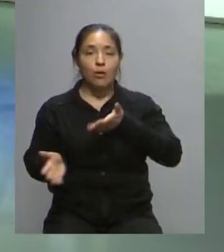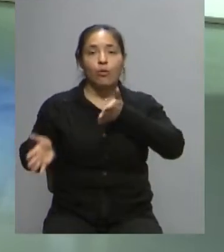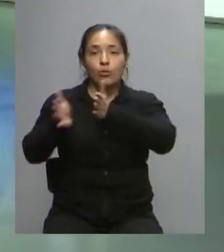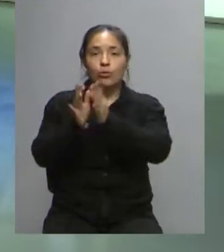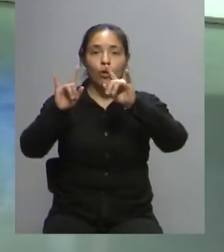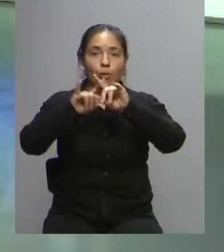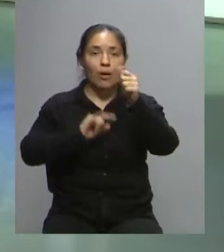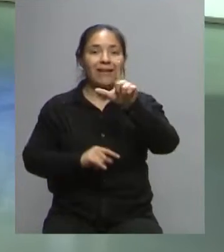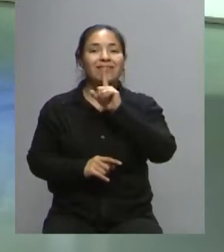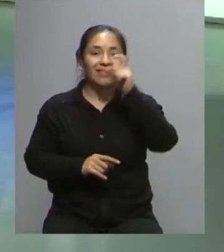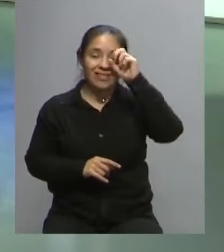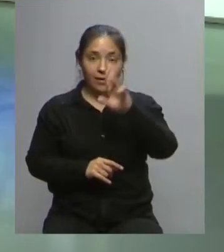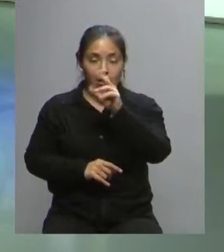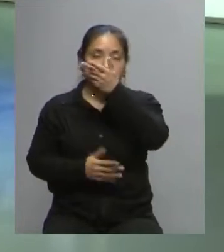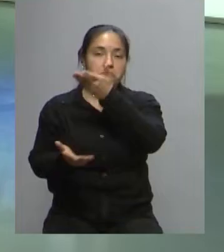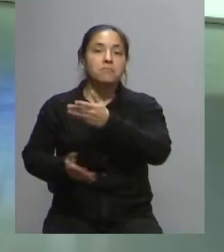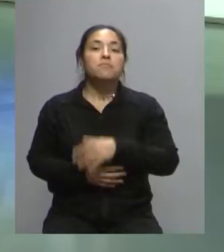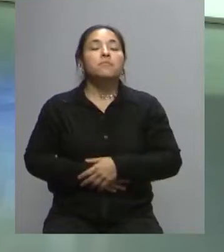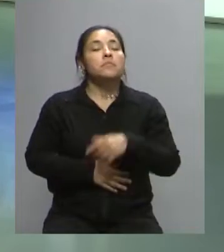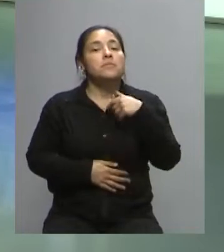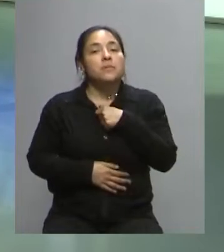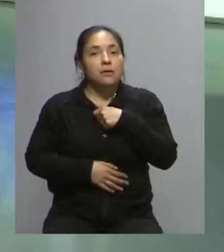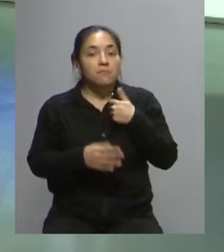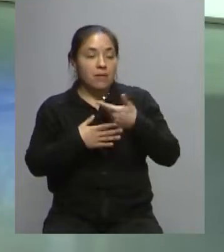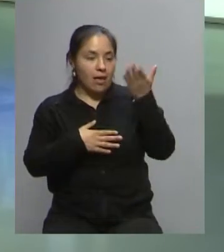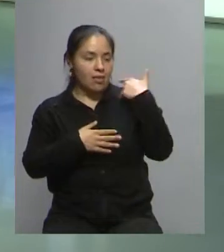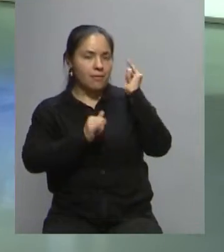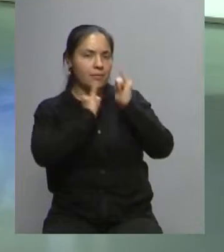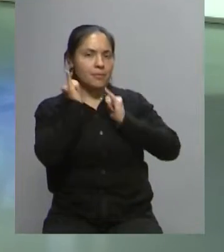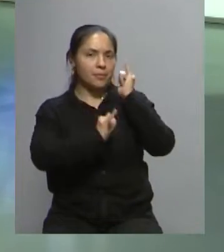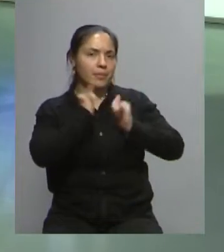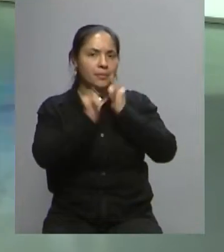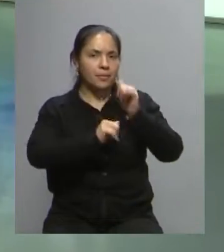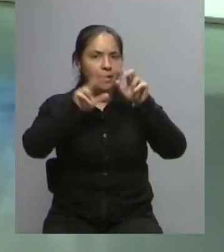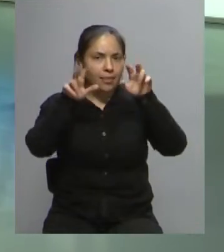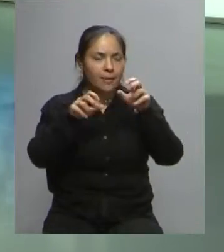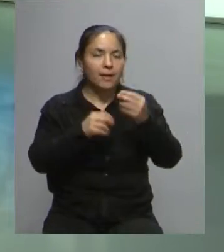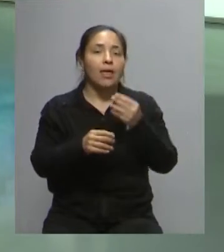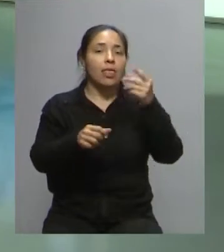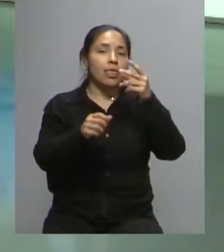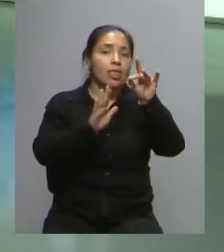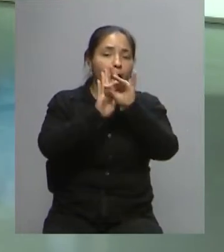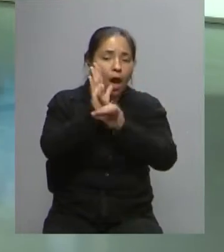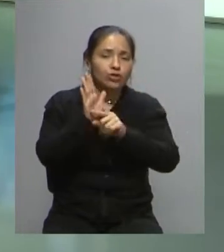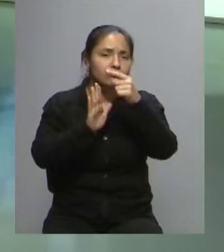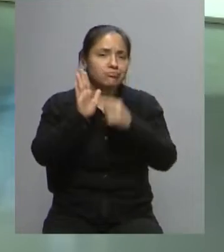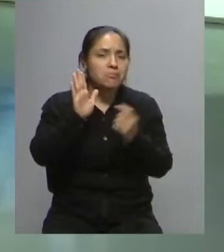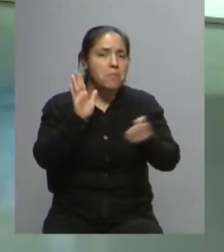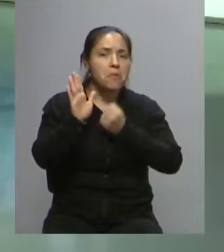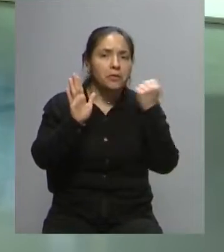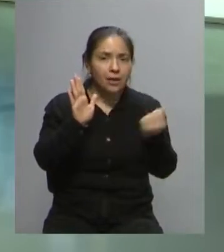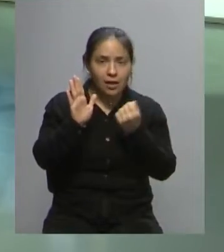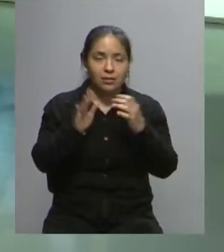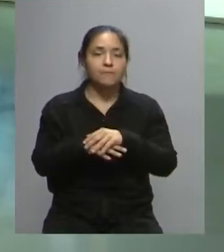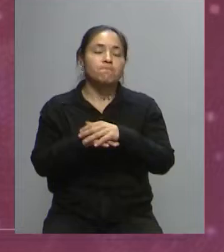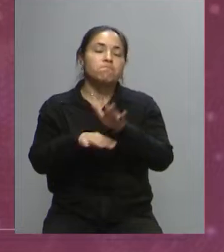así que recién estuvimos hablando en el primer bloque sobre la importancia de los datos, definir un poco rápidamente lo